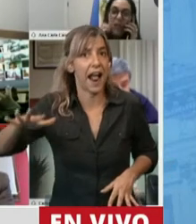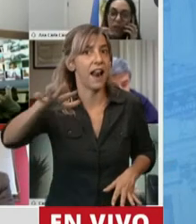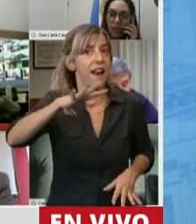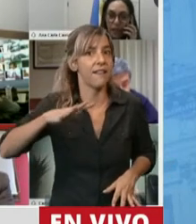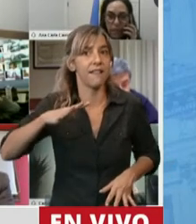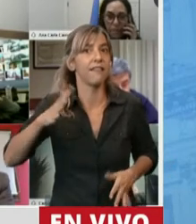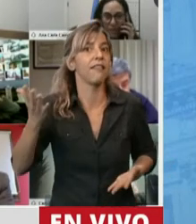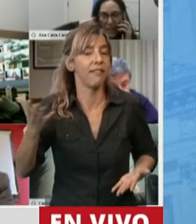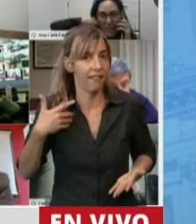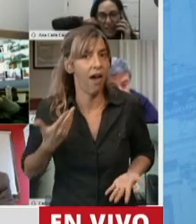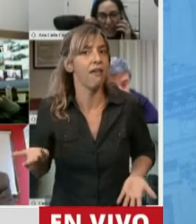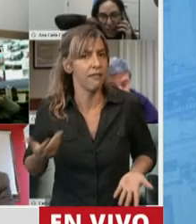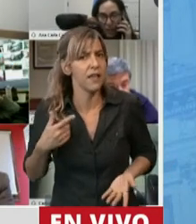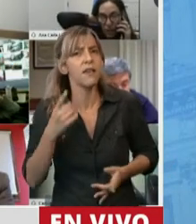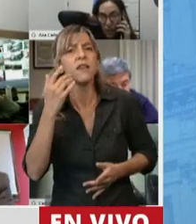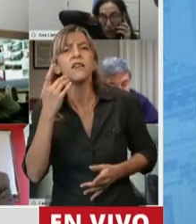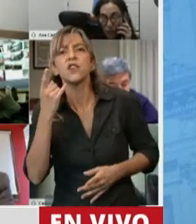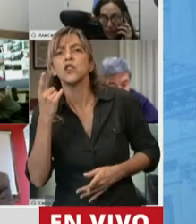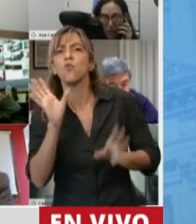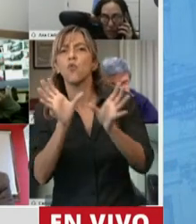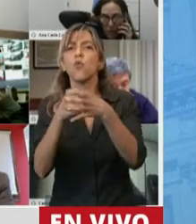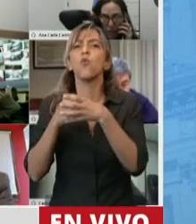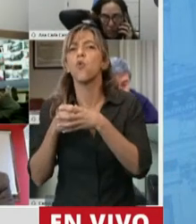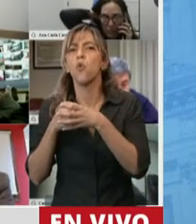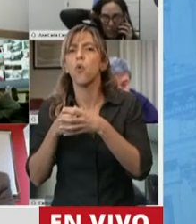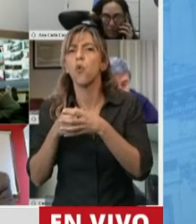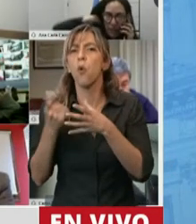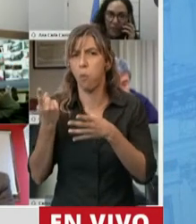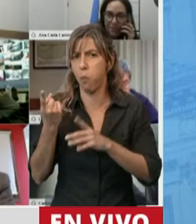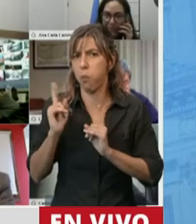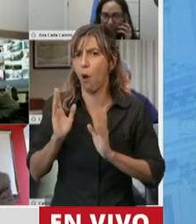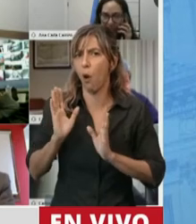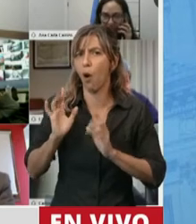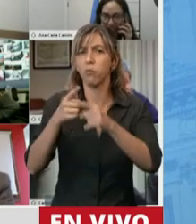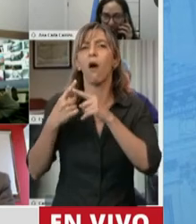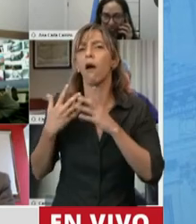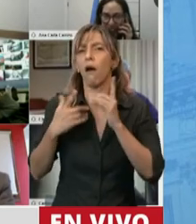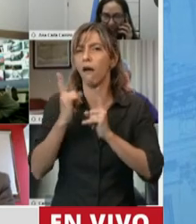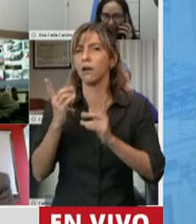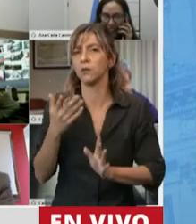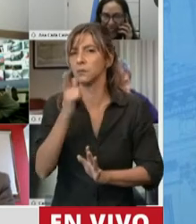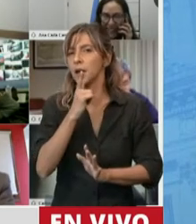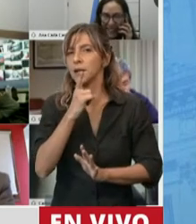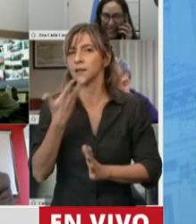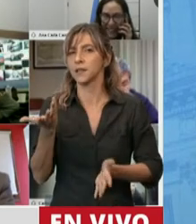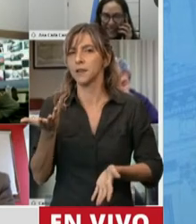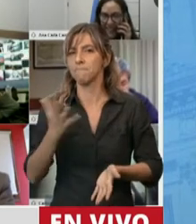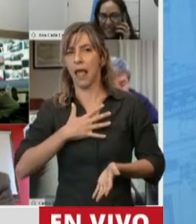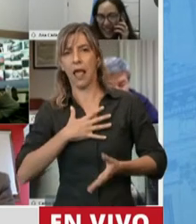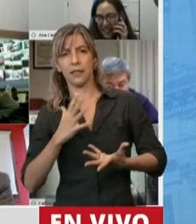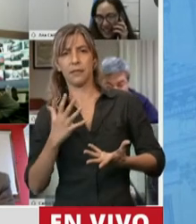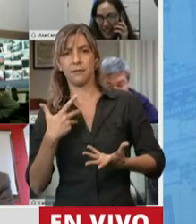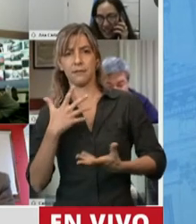clase dirigente que, haciendo de la opinología una doctrina, ha tenido actitudes que no se corresponden a los tiempos que